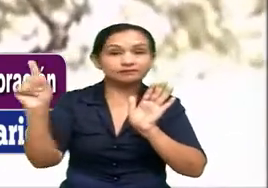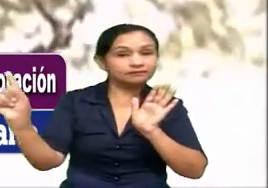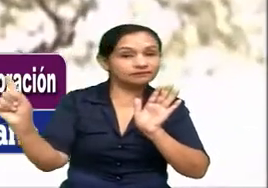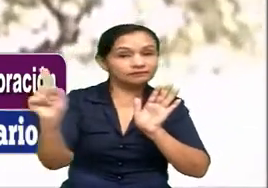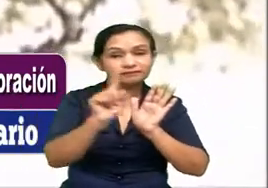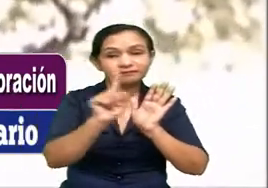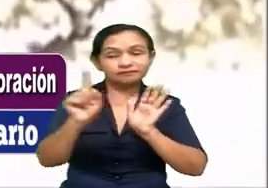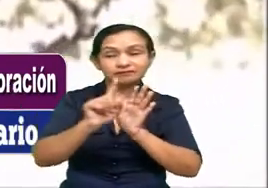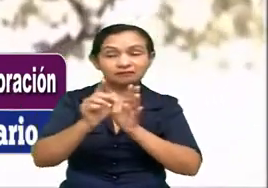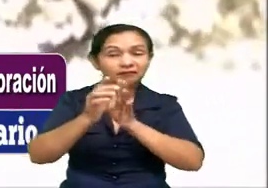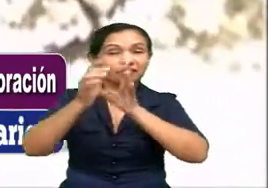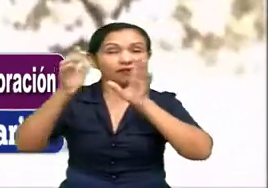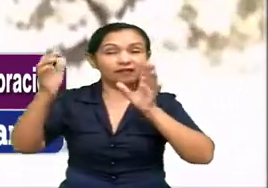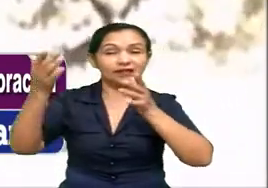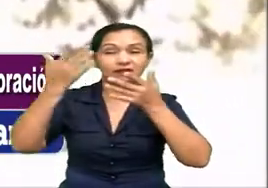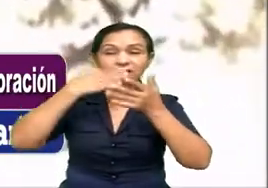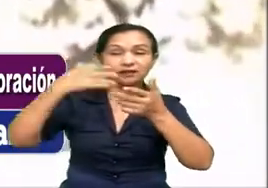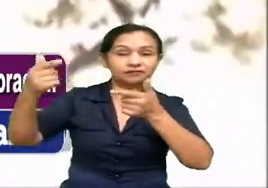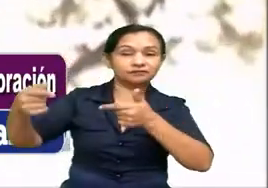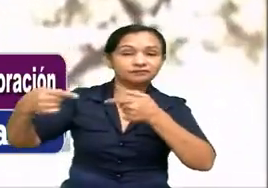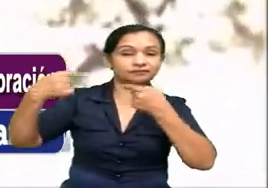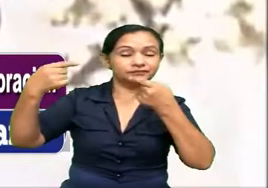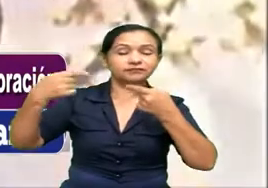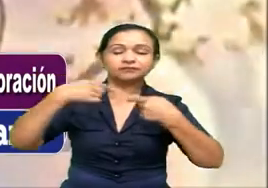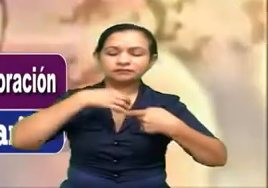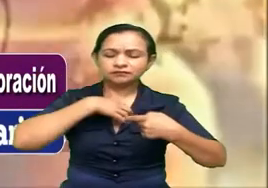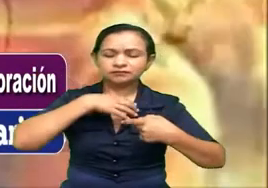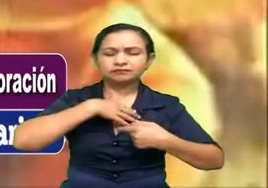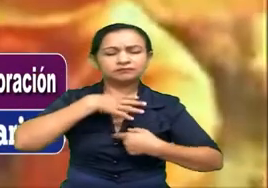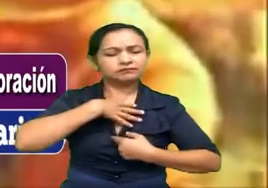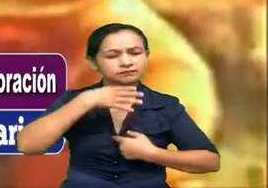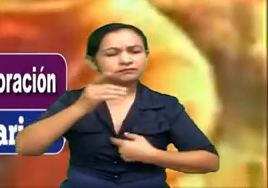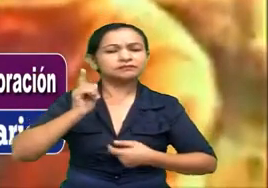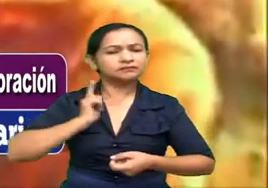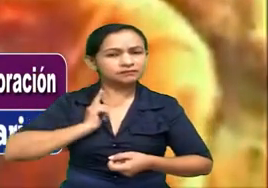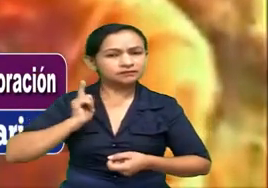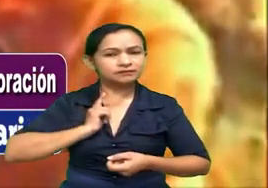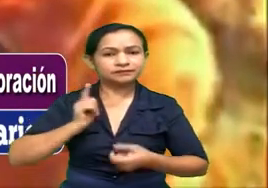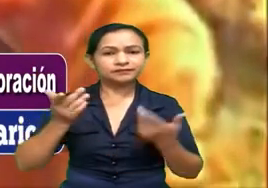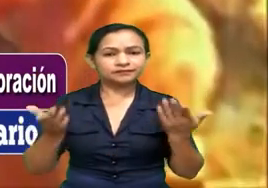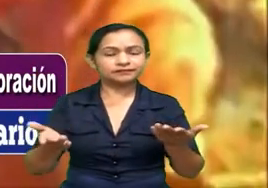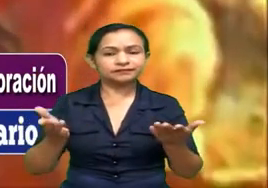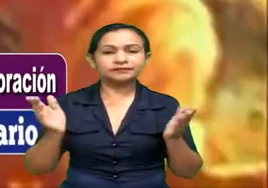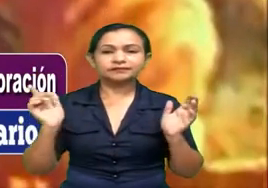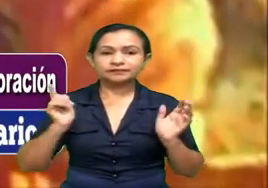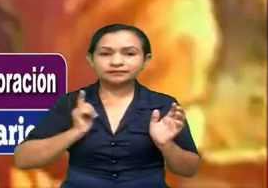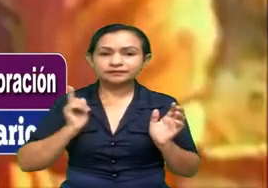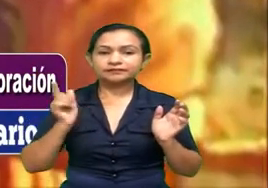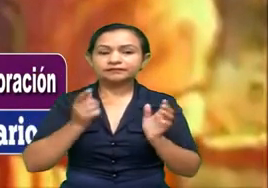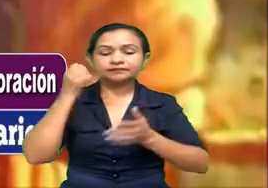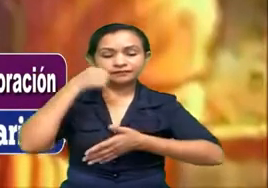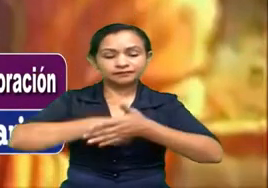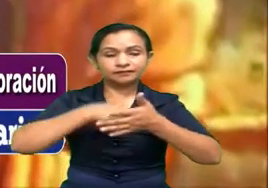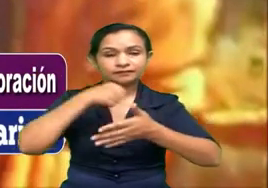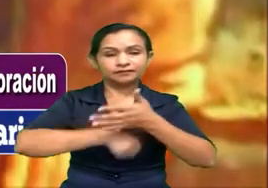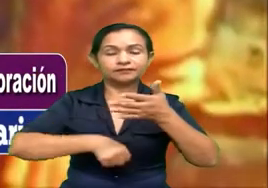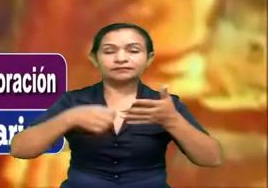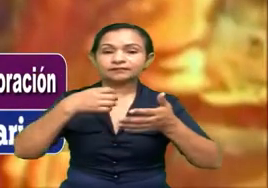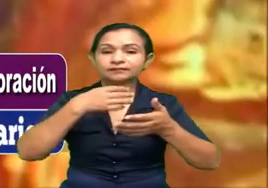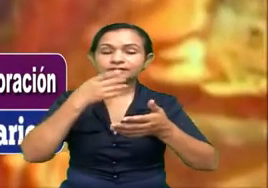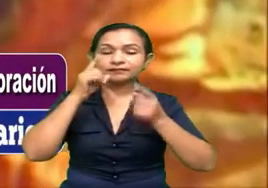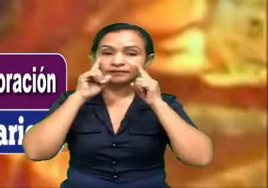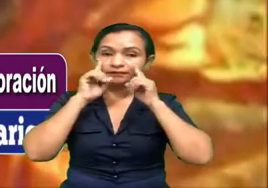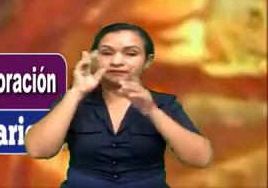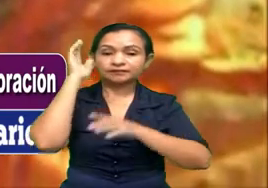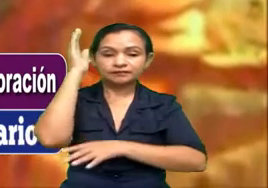enemigos grandes cuando nos asiste la razón y cuando está de por medio la defensa de la soberanía